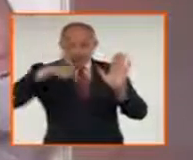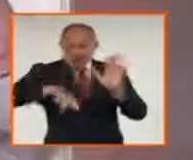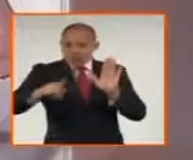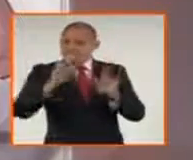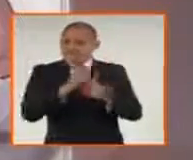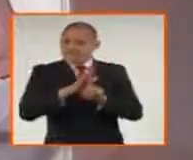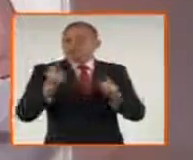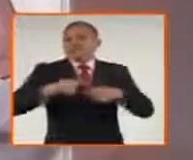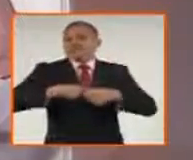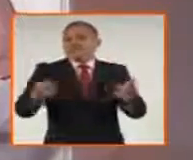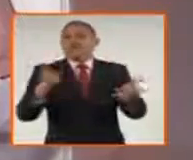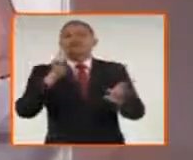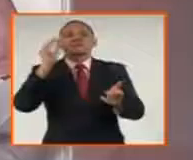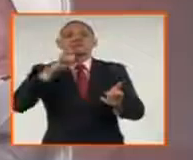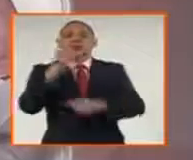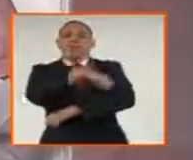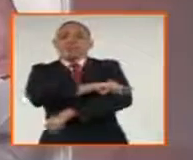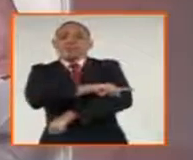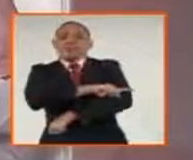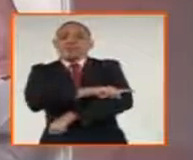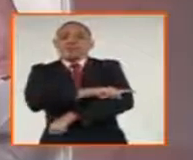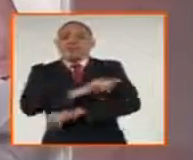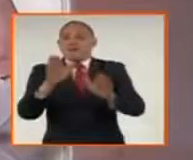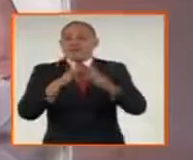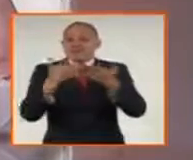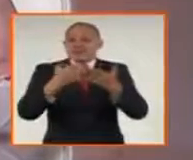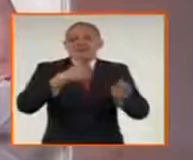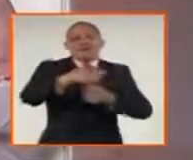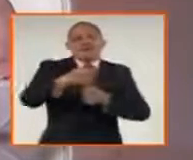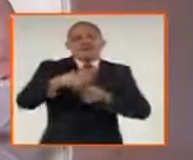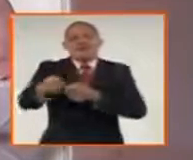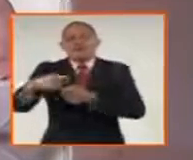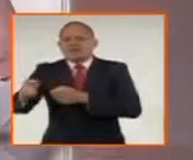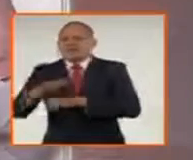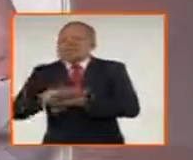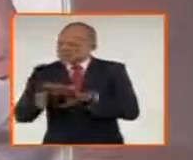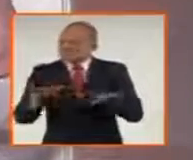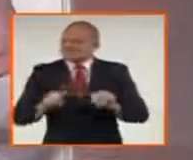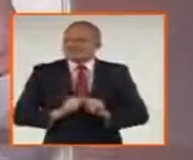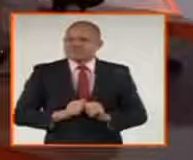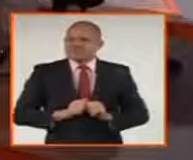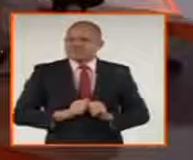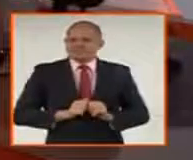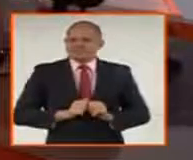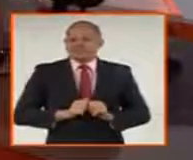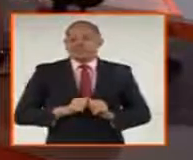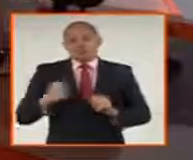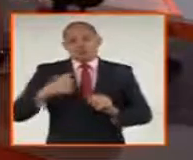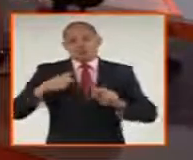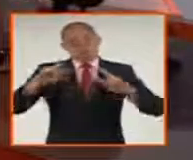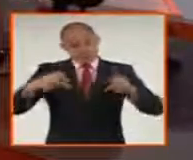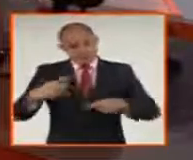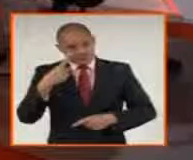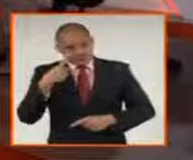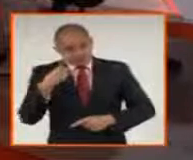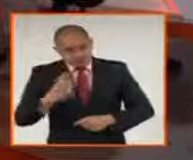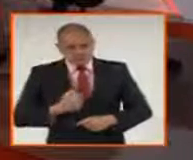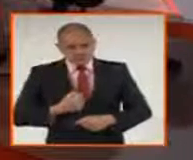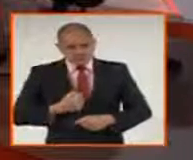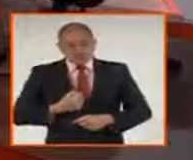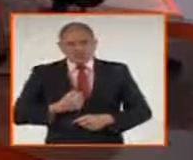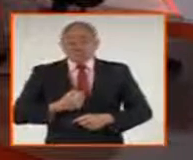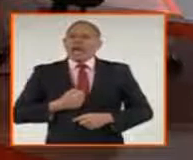me canso de decir que no es un código que ha fabricado ninguna familia. No nos encerramos varias